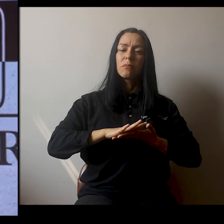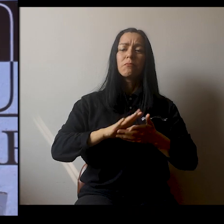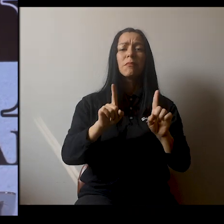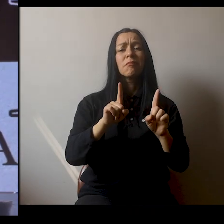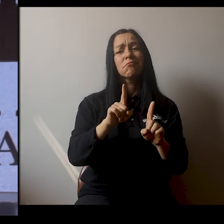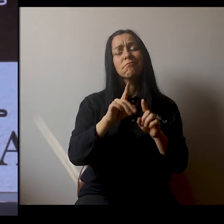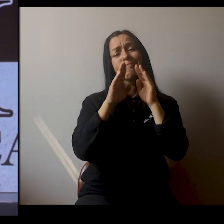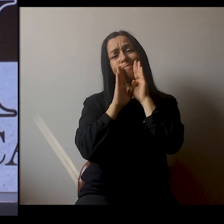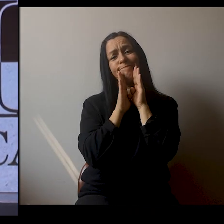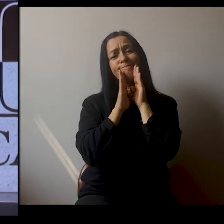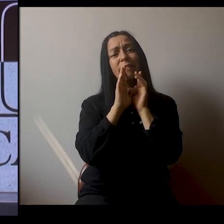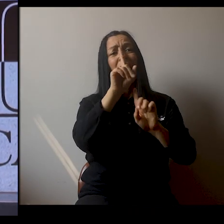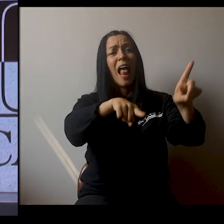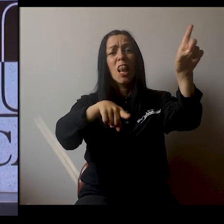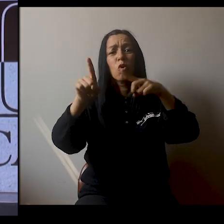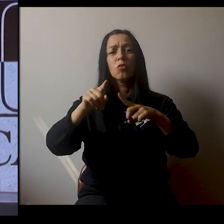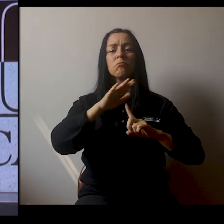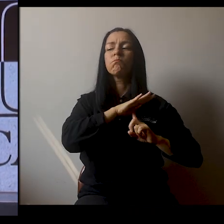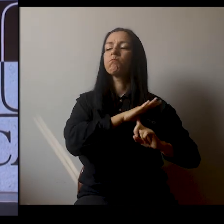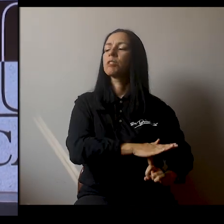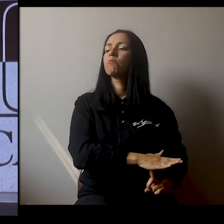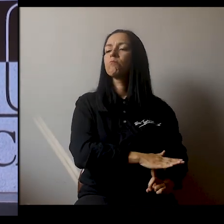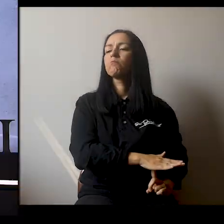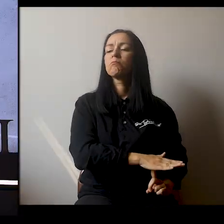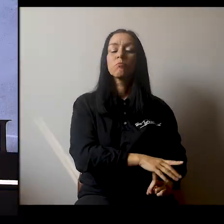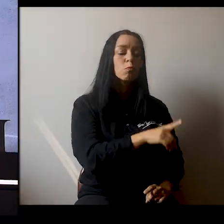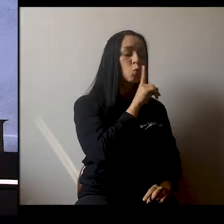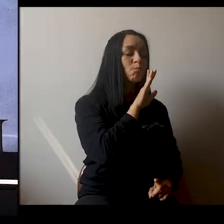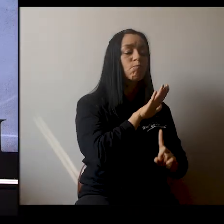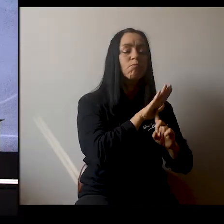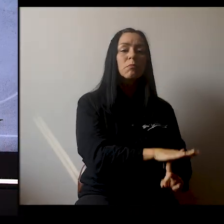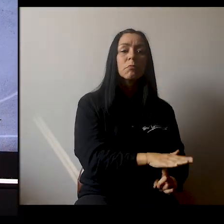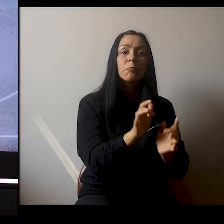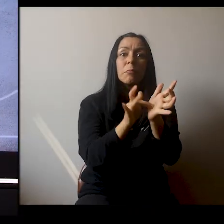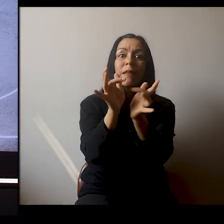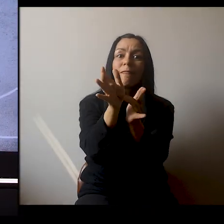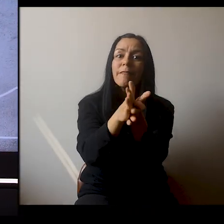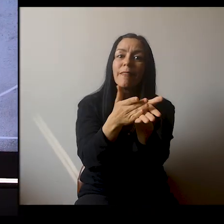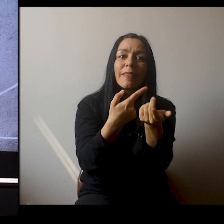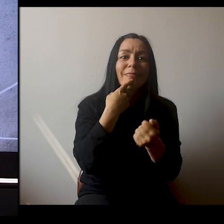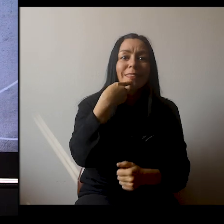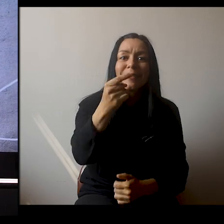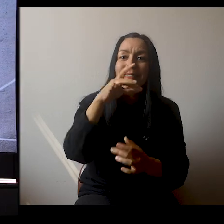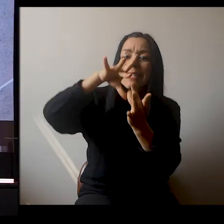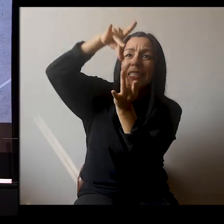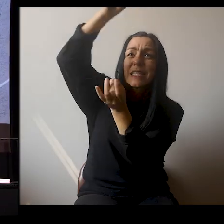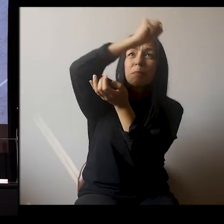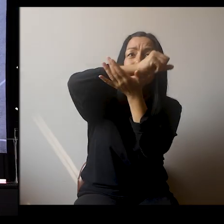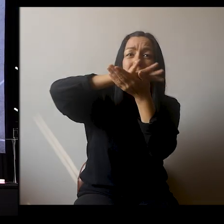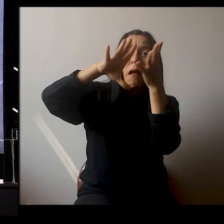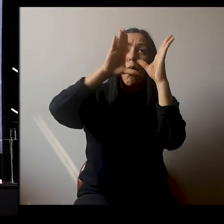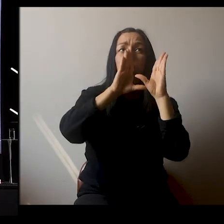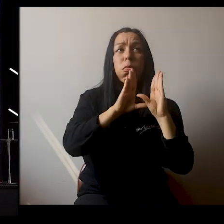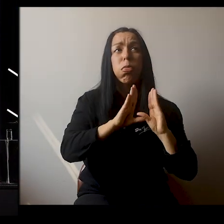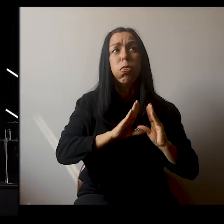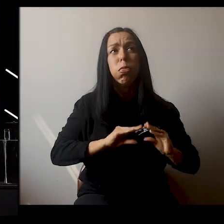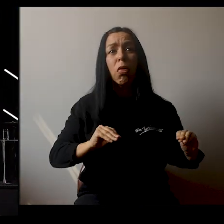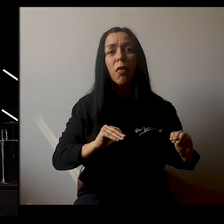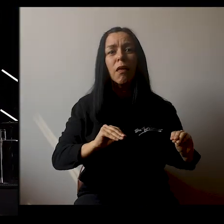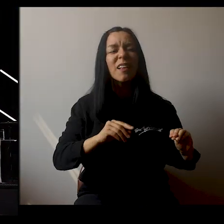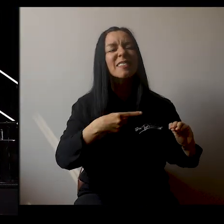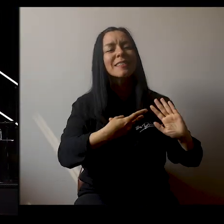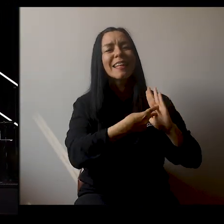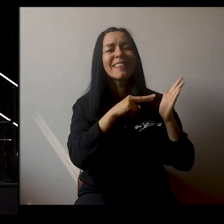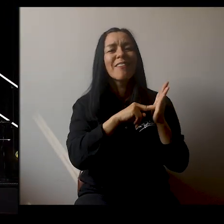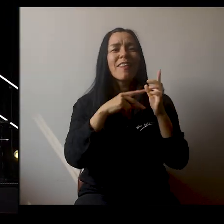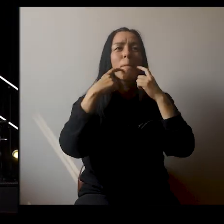Espíritu Santo. Pero tristemente algunos lo tienen arrinconado. La Biblia dice: no apaguéis el Espíritu Santo.